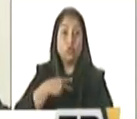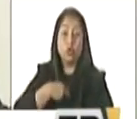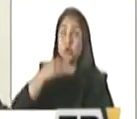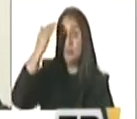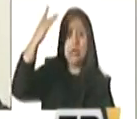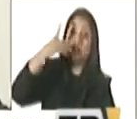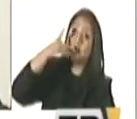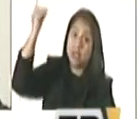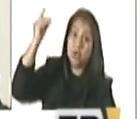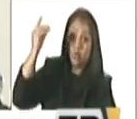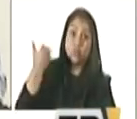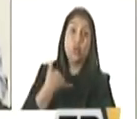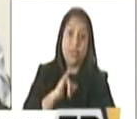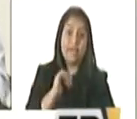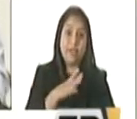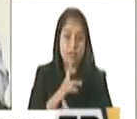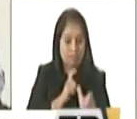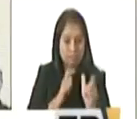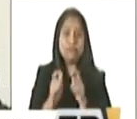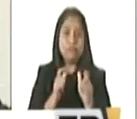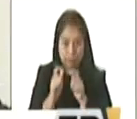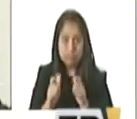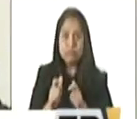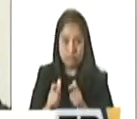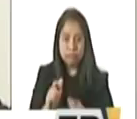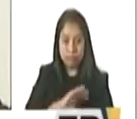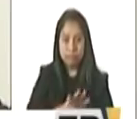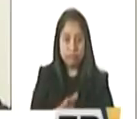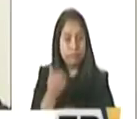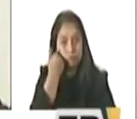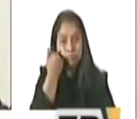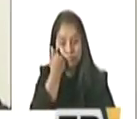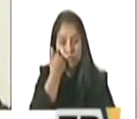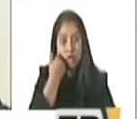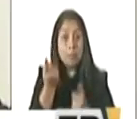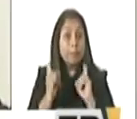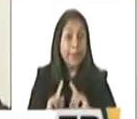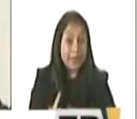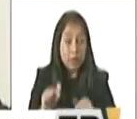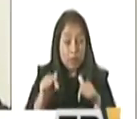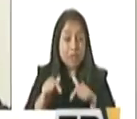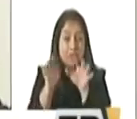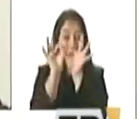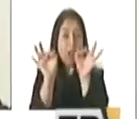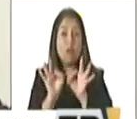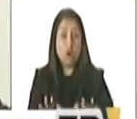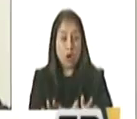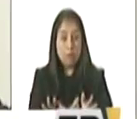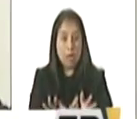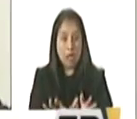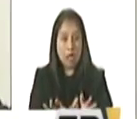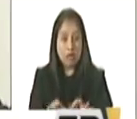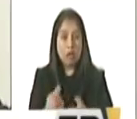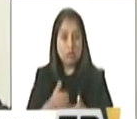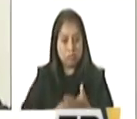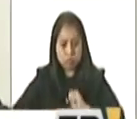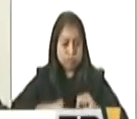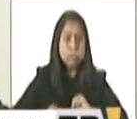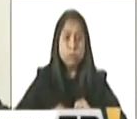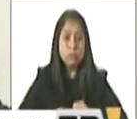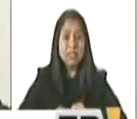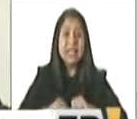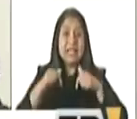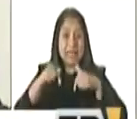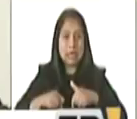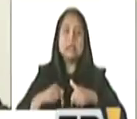todavía estamos controlando la situación. Pero esta forma de accionar está